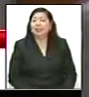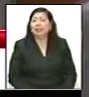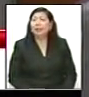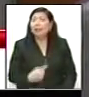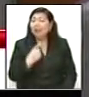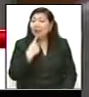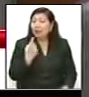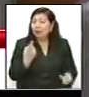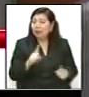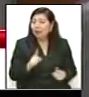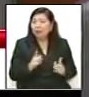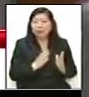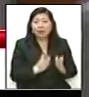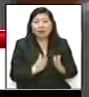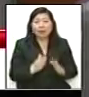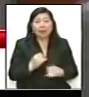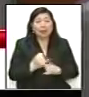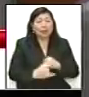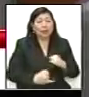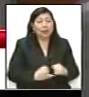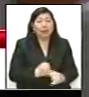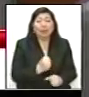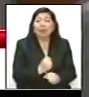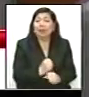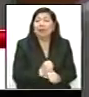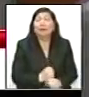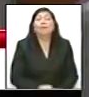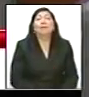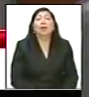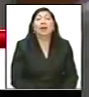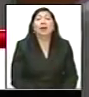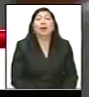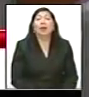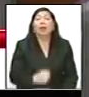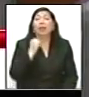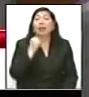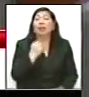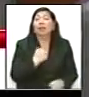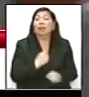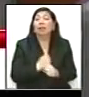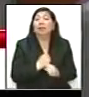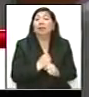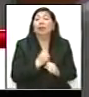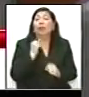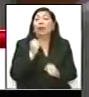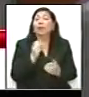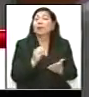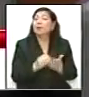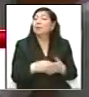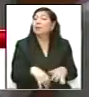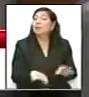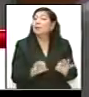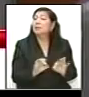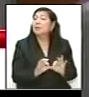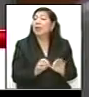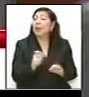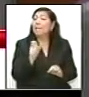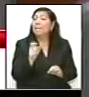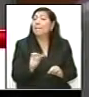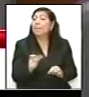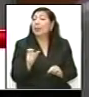dice acá el acuerdo de la Organización Internacional del Trabajo, el derecho a trabajar representa un derecho fundamental de las